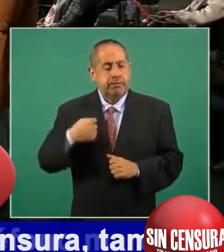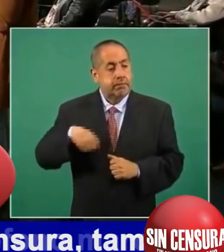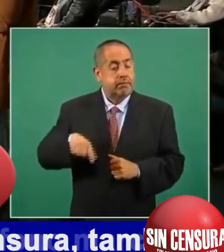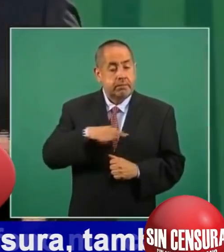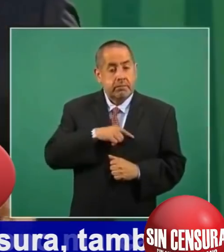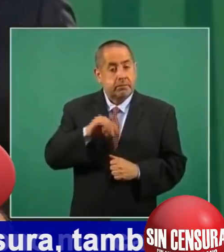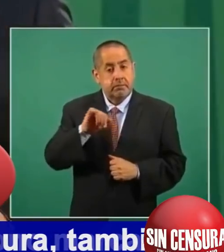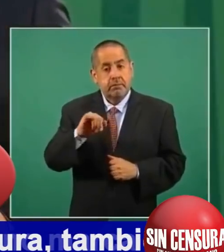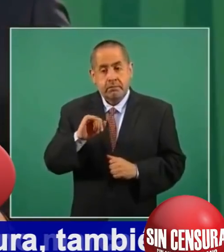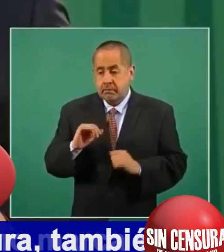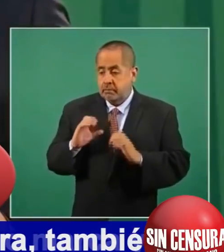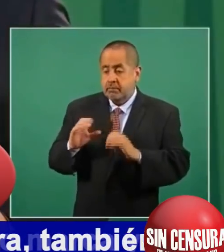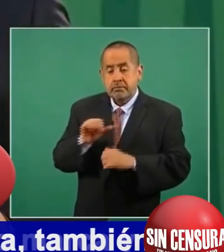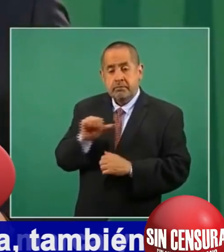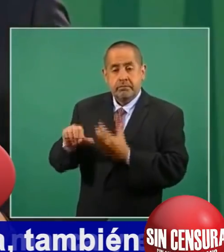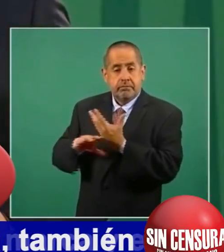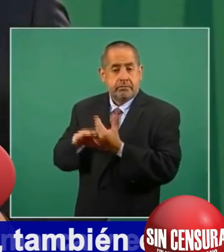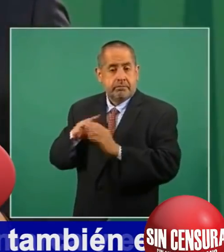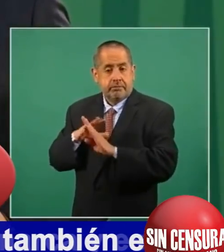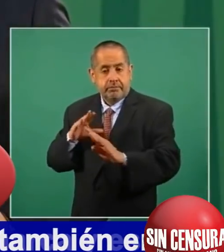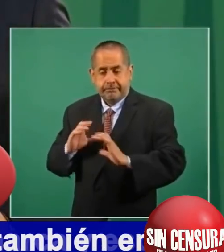cuidamos a los migrantes,